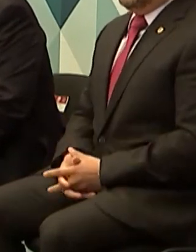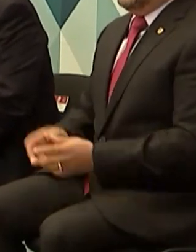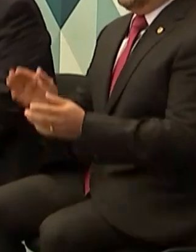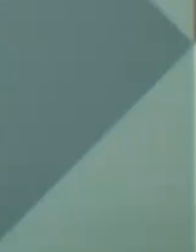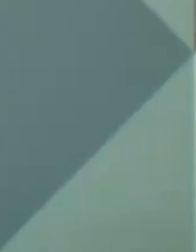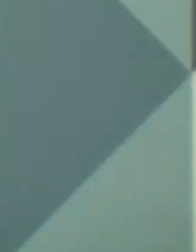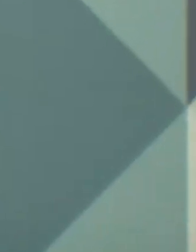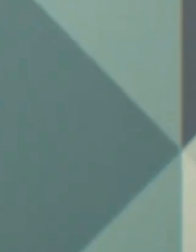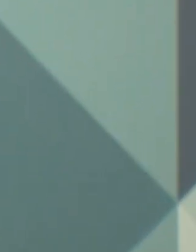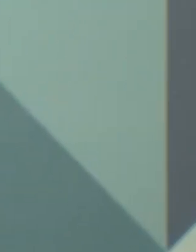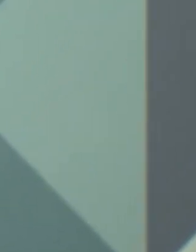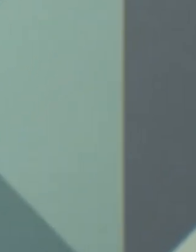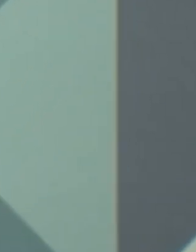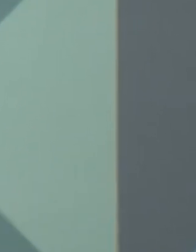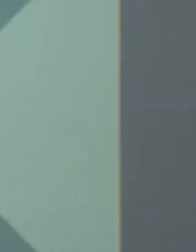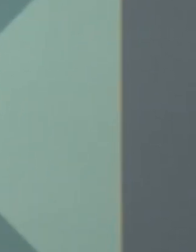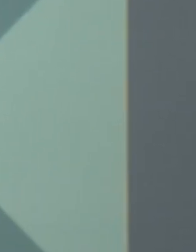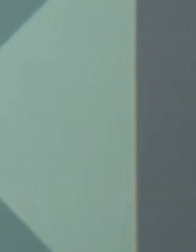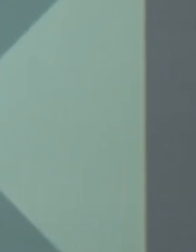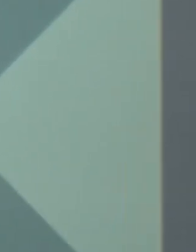Salas.